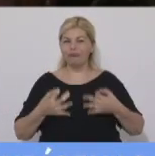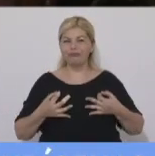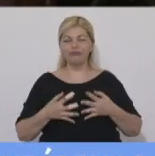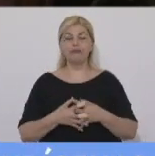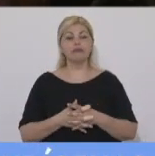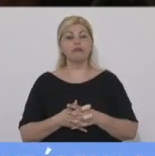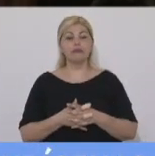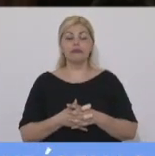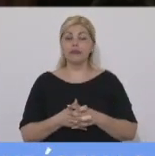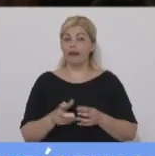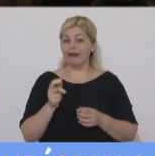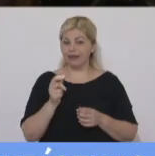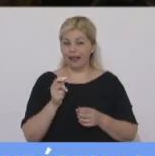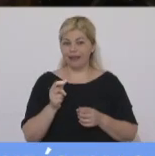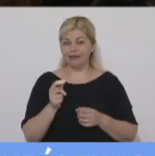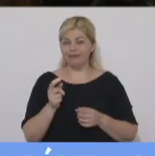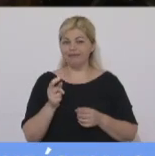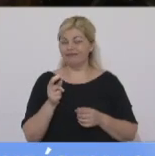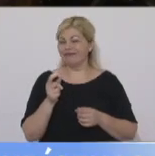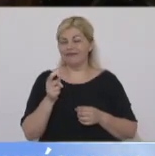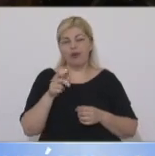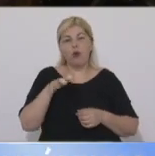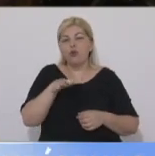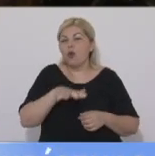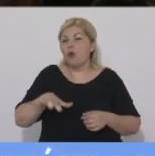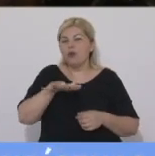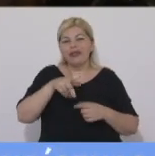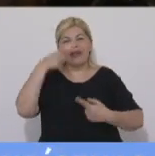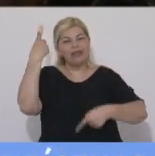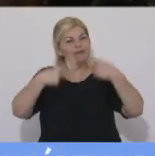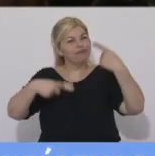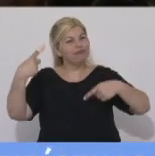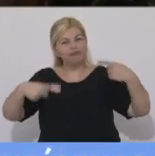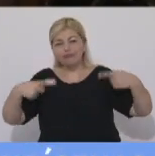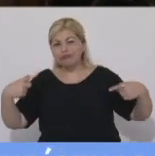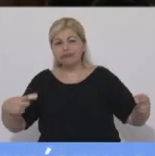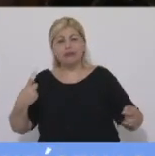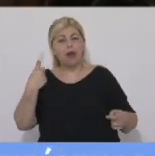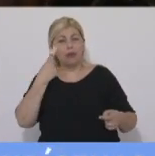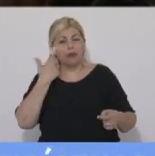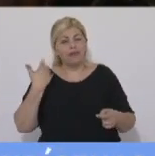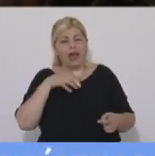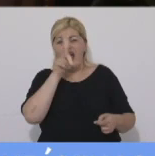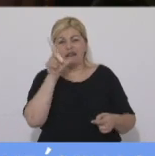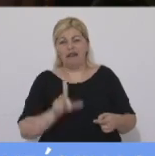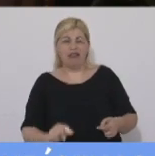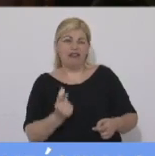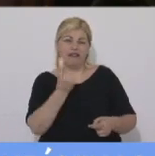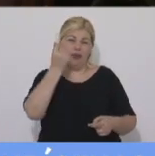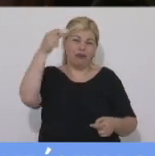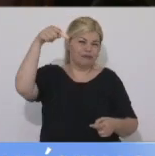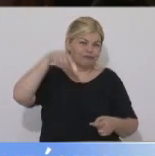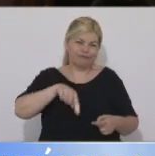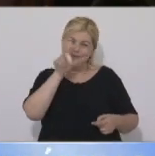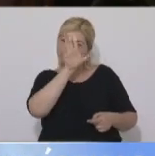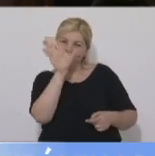a estas distintas comunidades que pueblan la Argentina de norte a sur y que